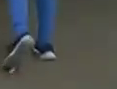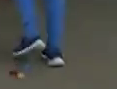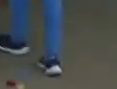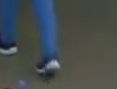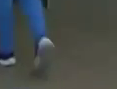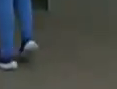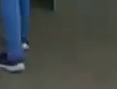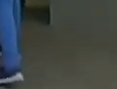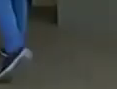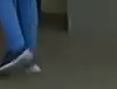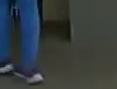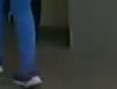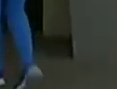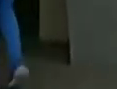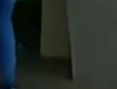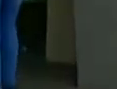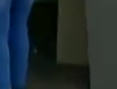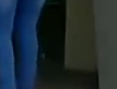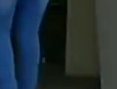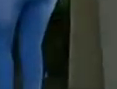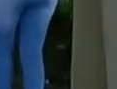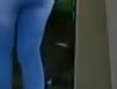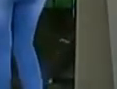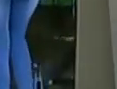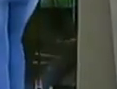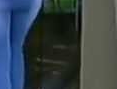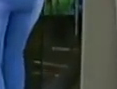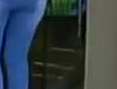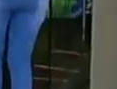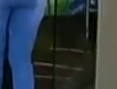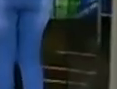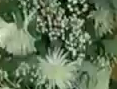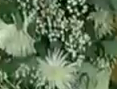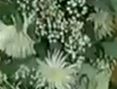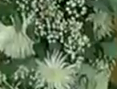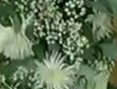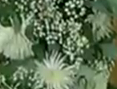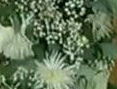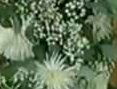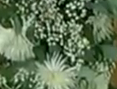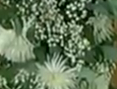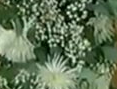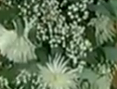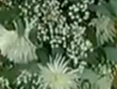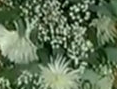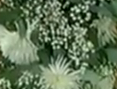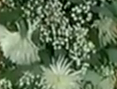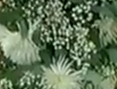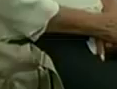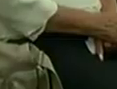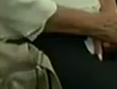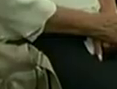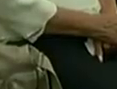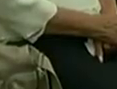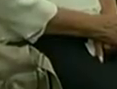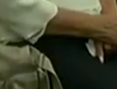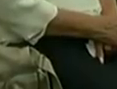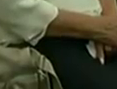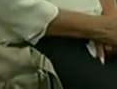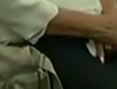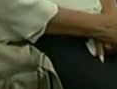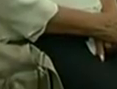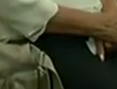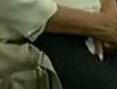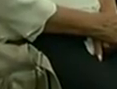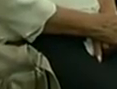Guayaquil, donde después de la procesión se congregaron sus fieles seguidores y recibieron una misa para